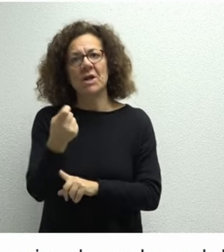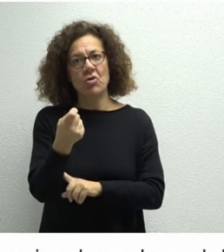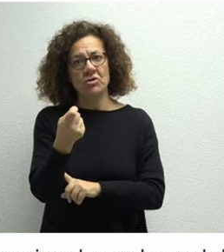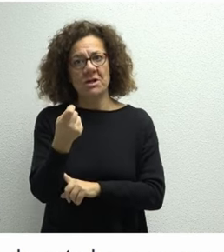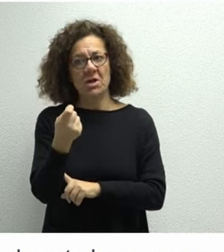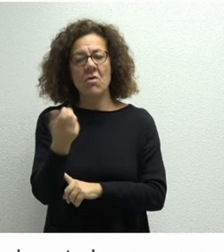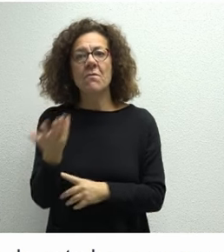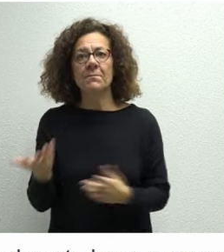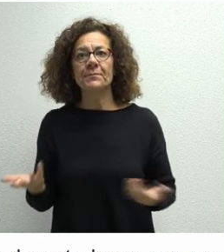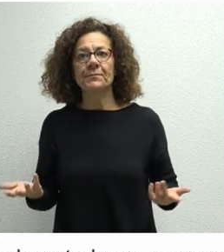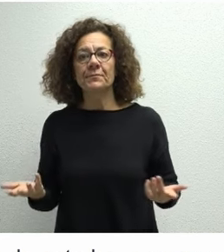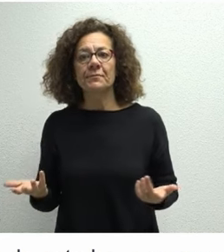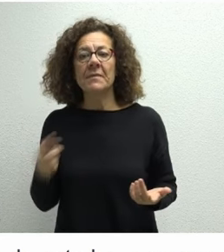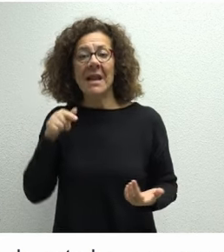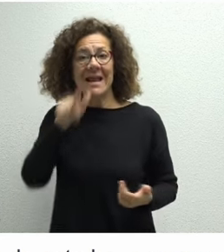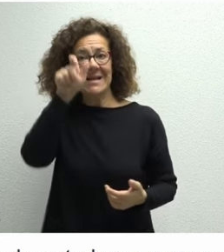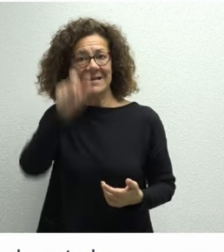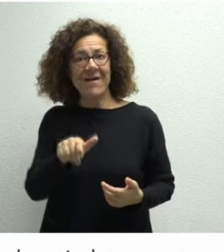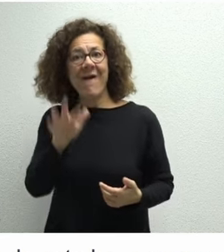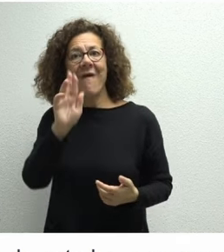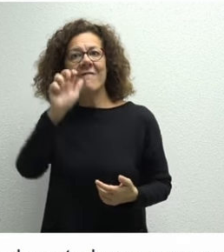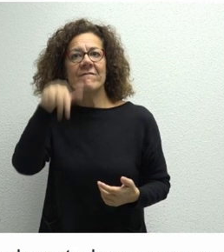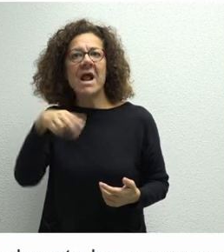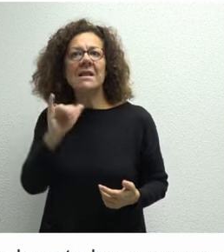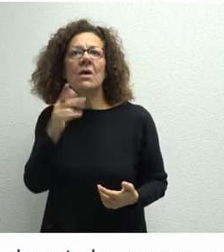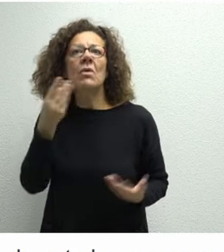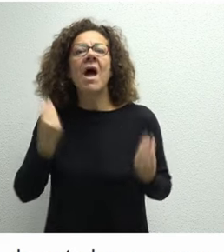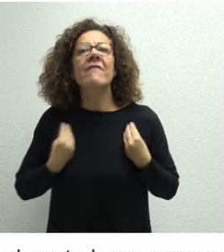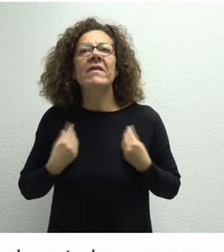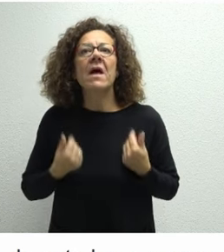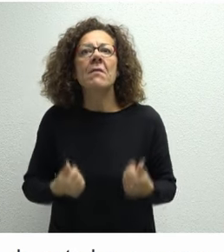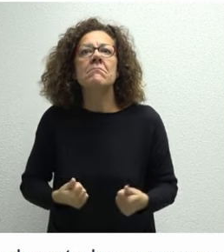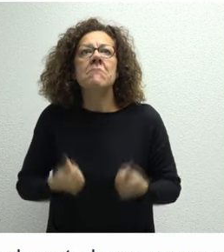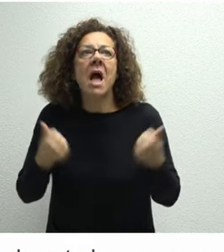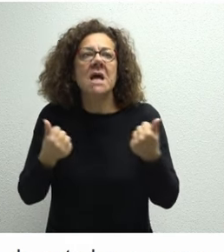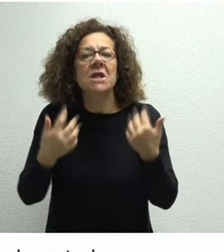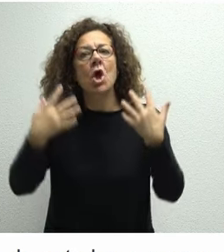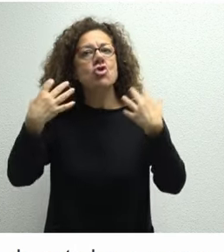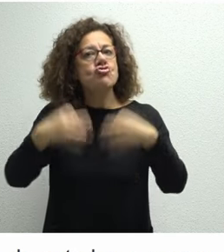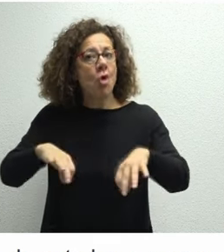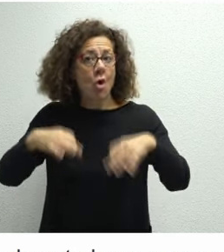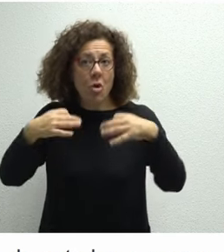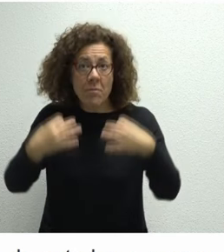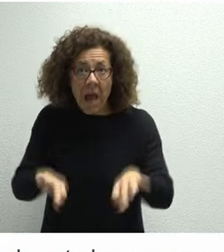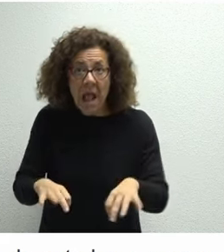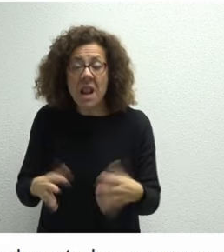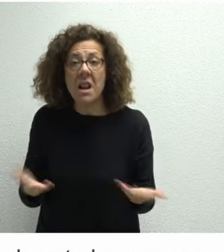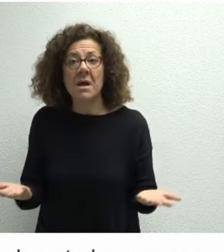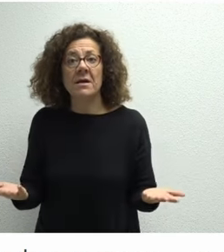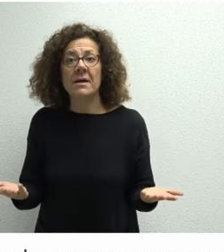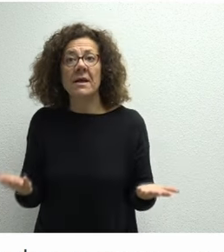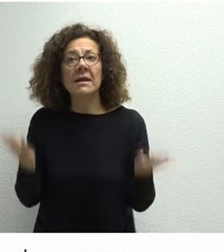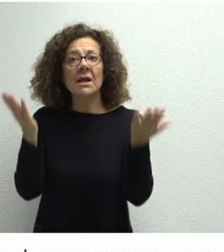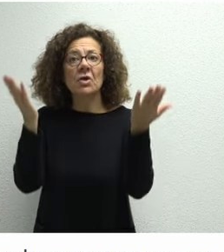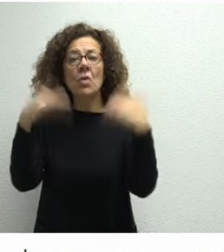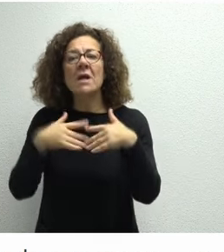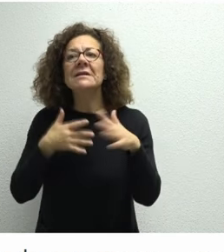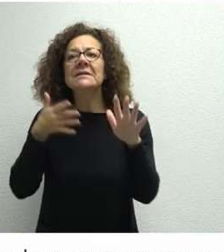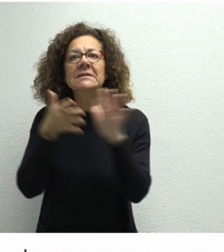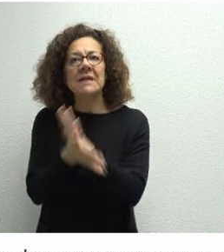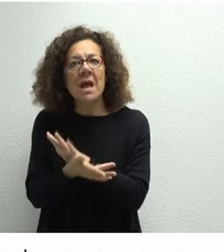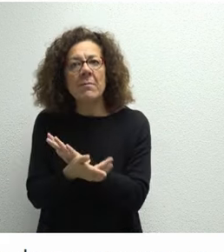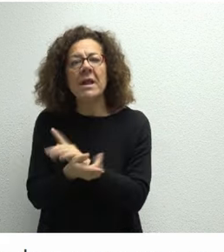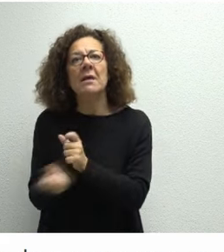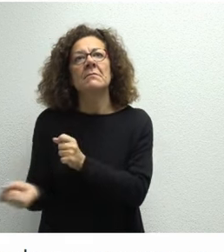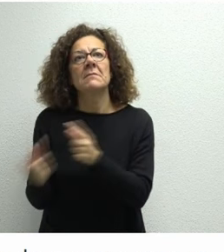eh que Fran tenga una vida Mucho más no normalizada y sin estar continuamente Pues